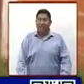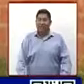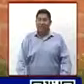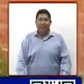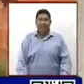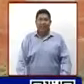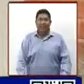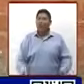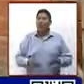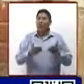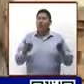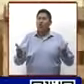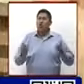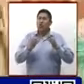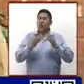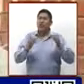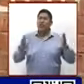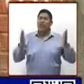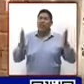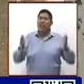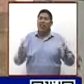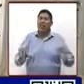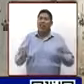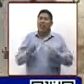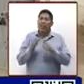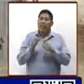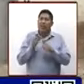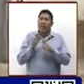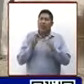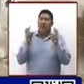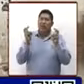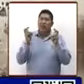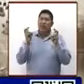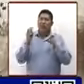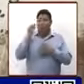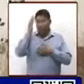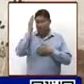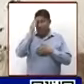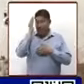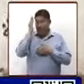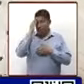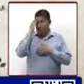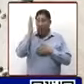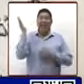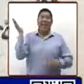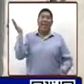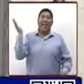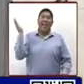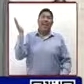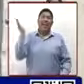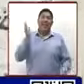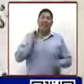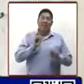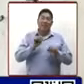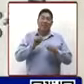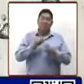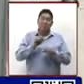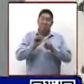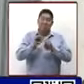El hogar Génesis está aquí. ¿Sabe qué lo delata? Estas